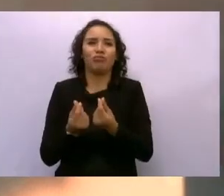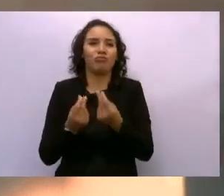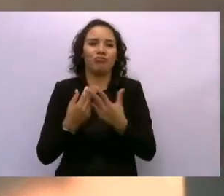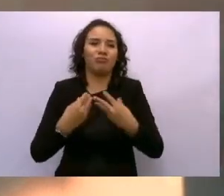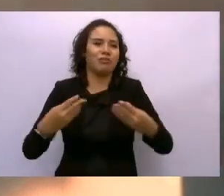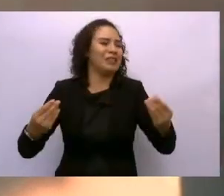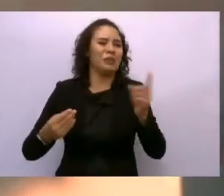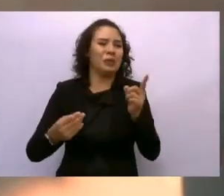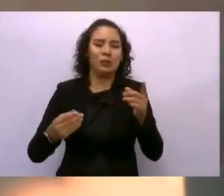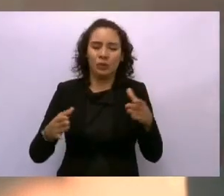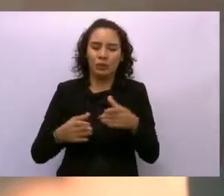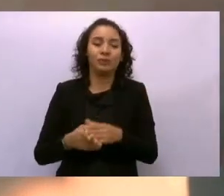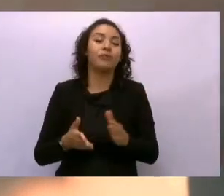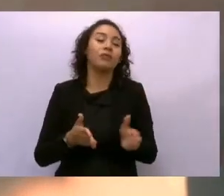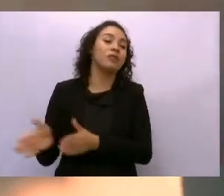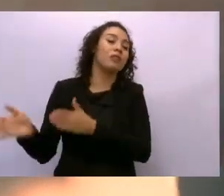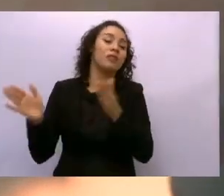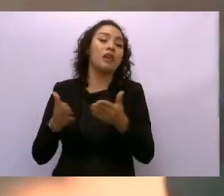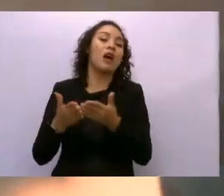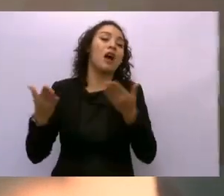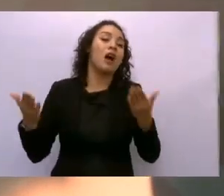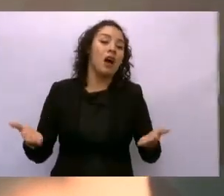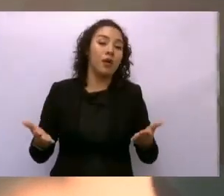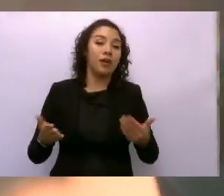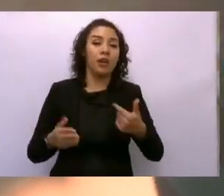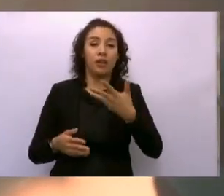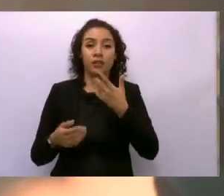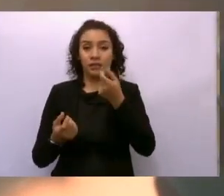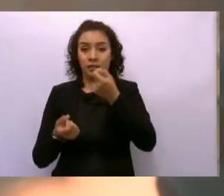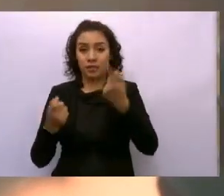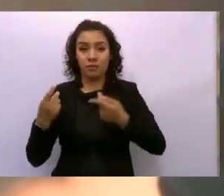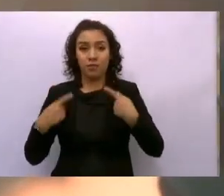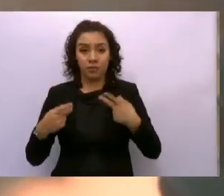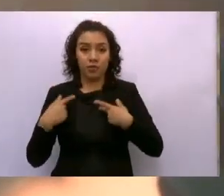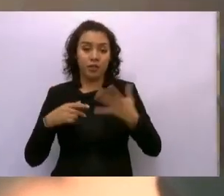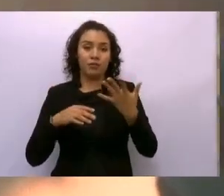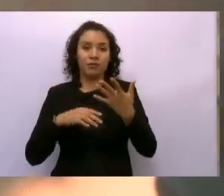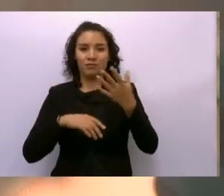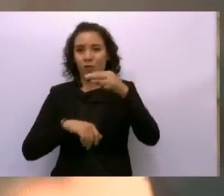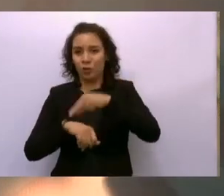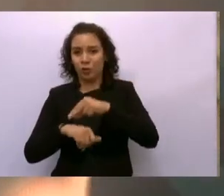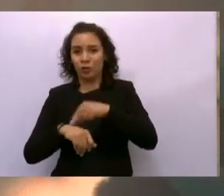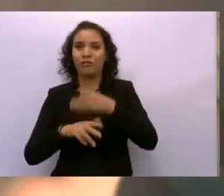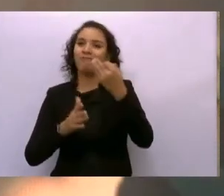caso de los médicos. Y a SOE se le